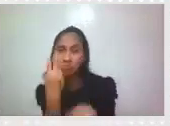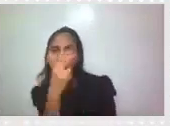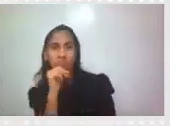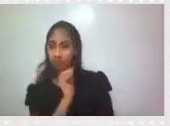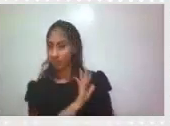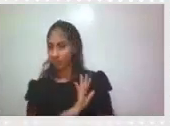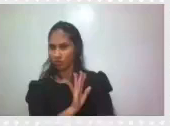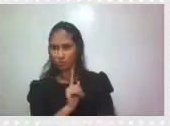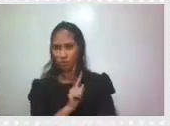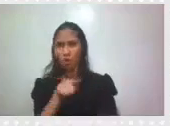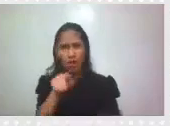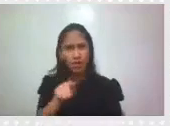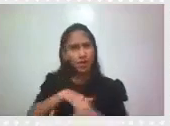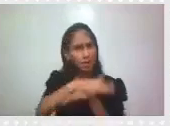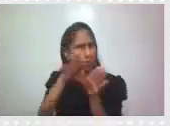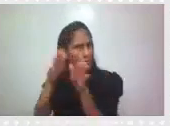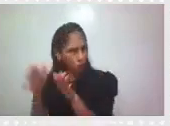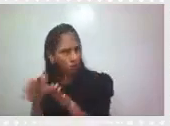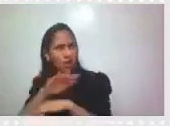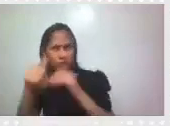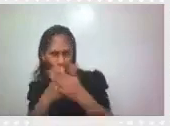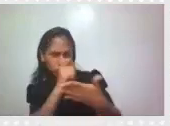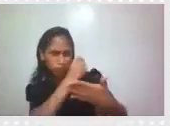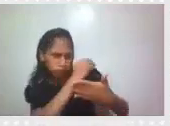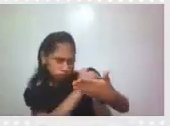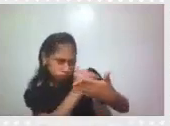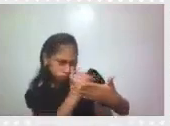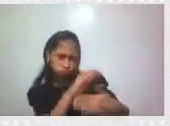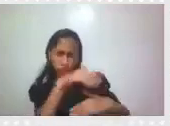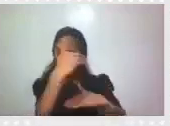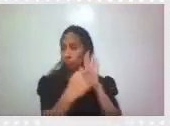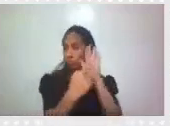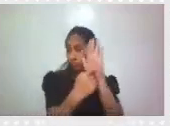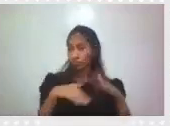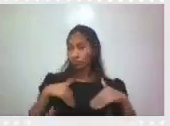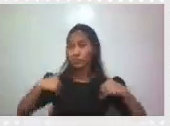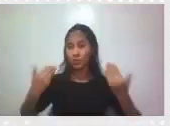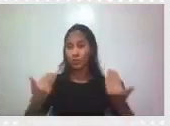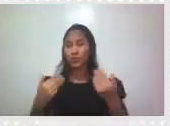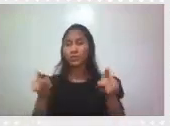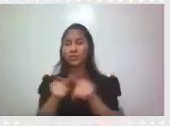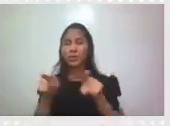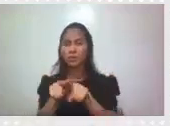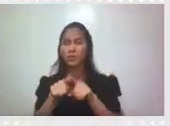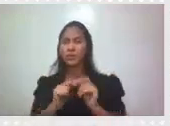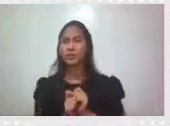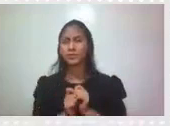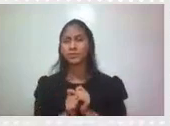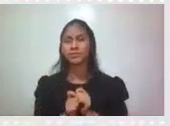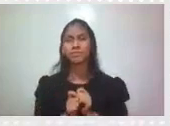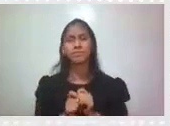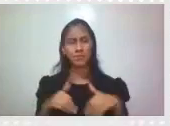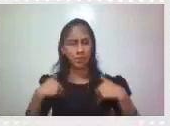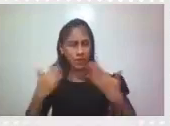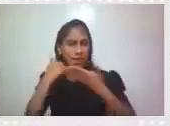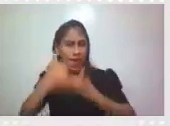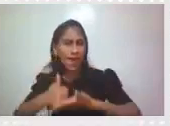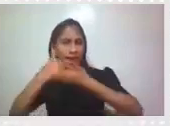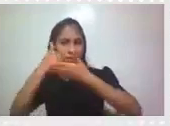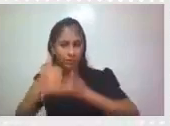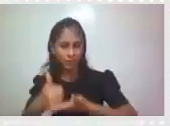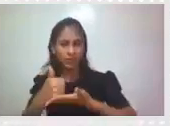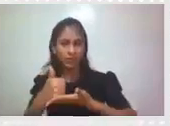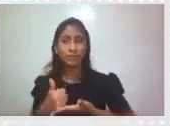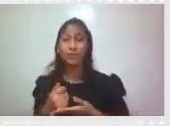sino también pasa por reconocer o generar las mejores condiciones para que